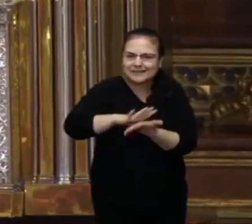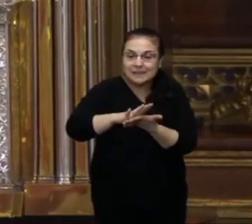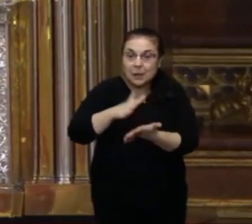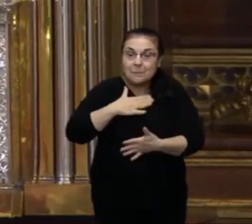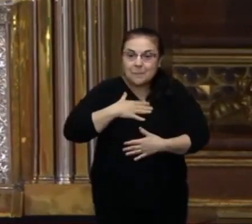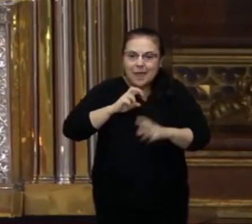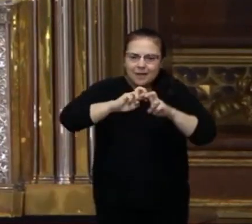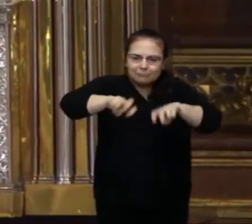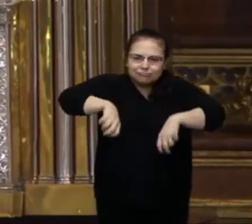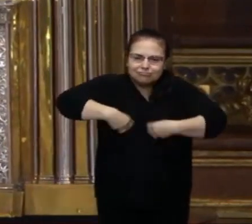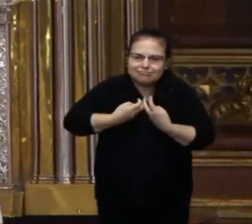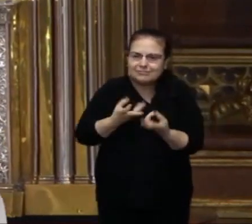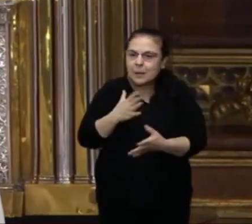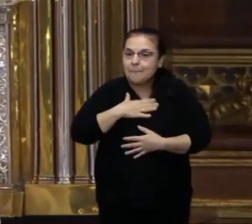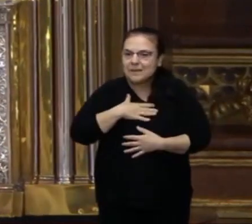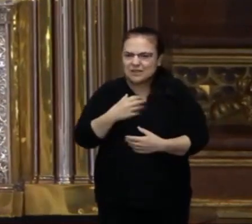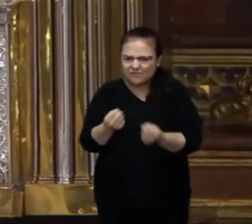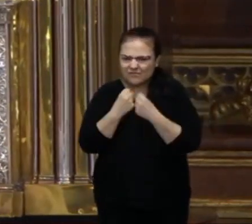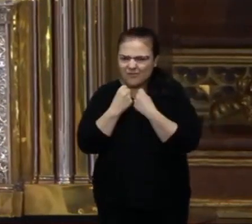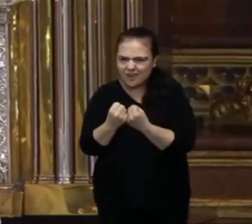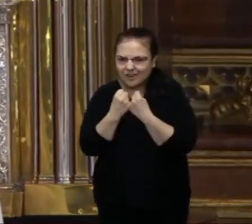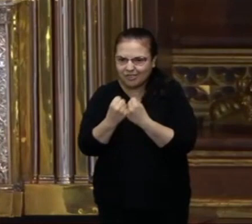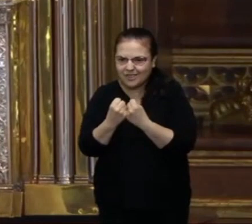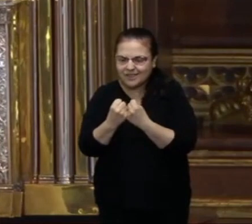repara mis